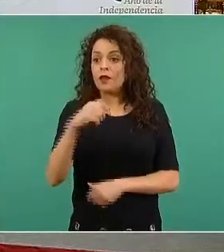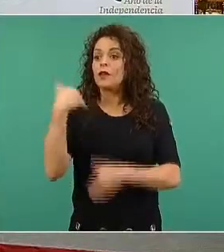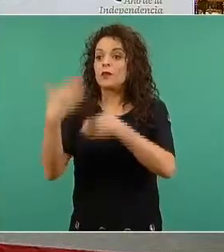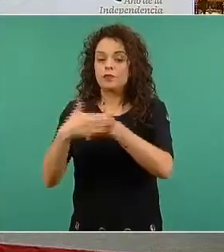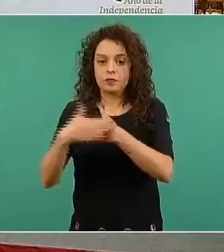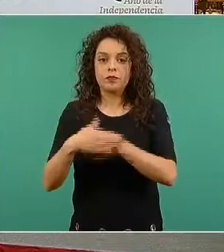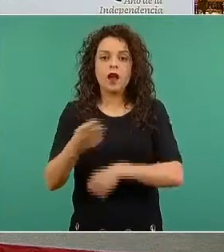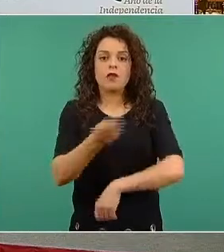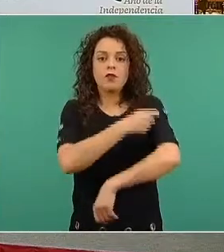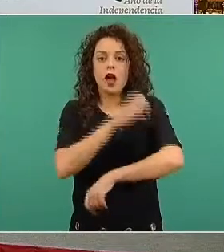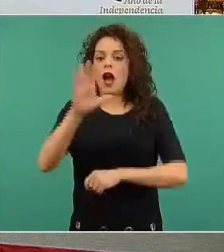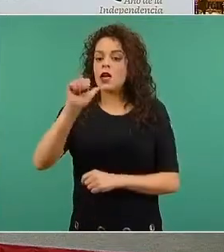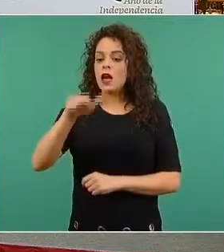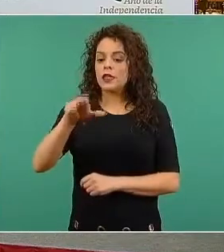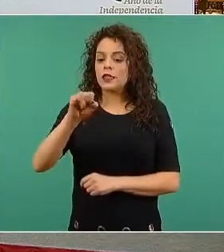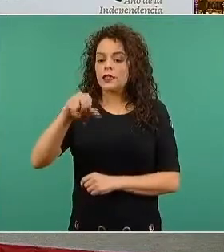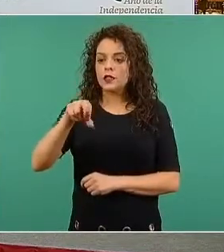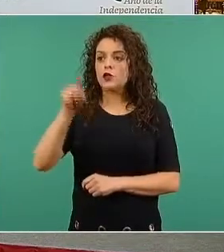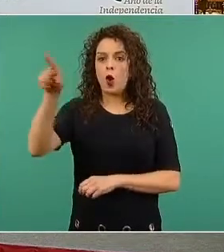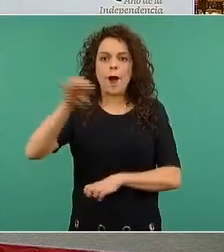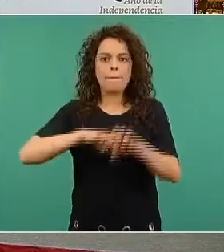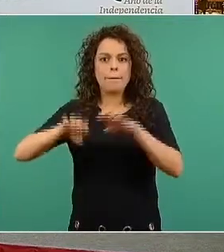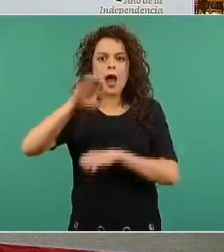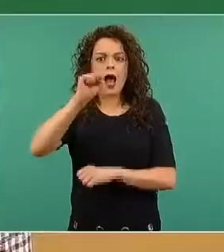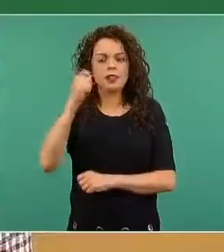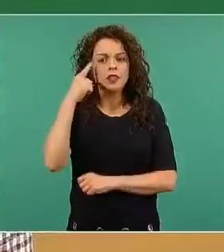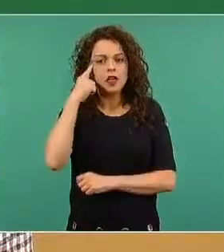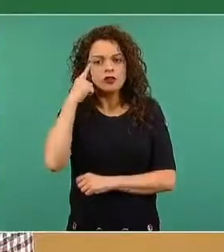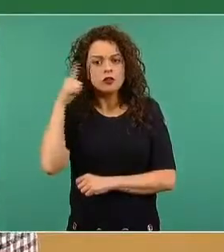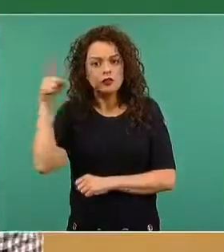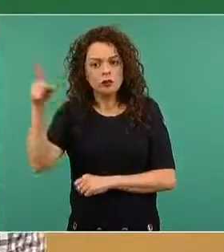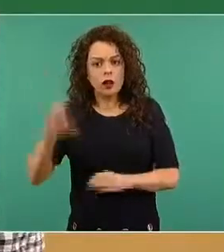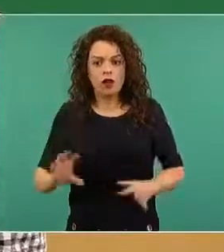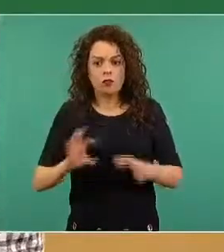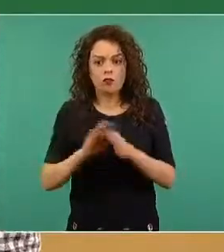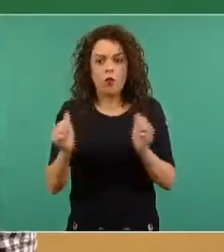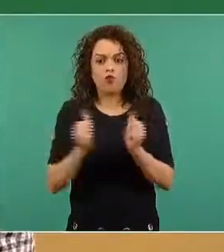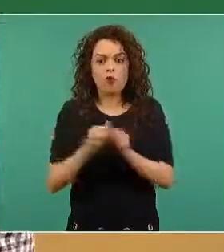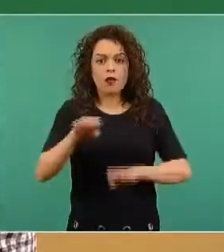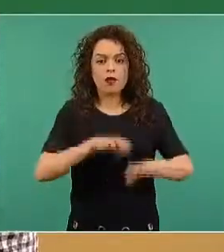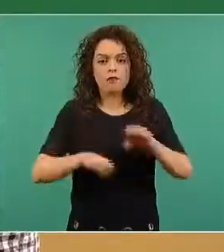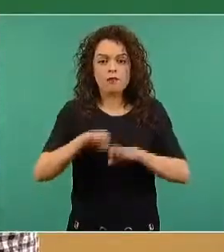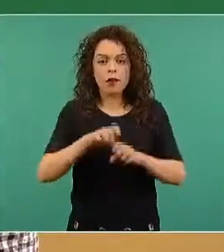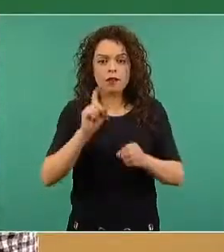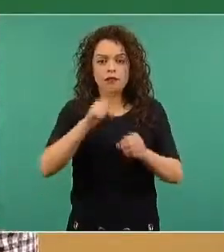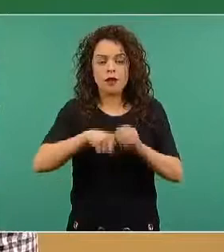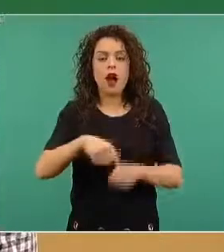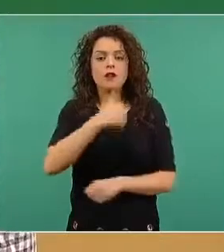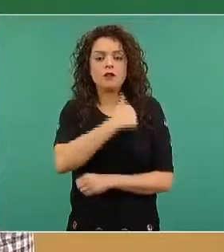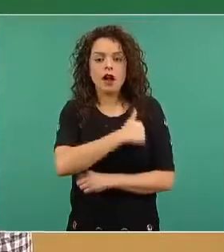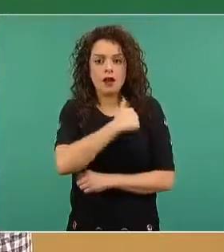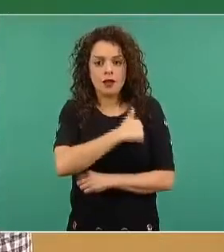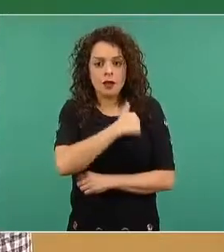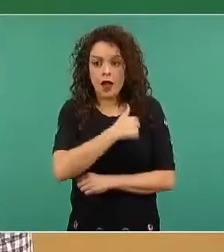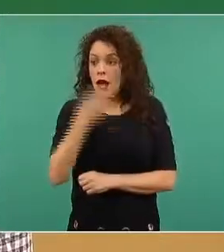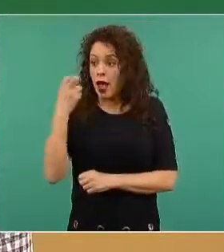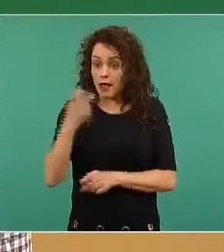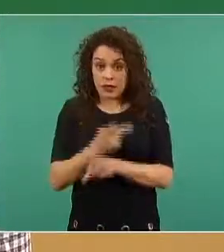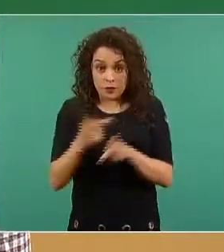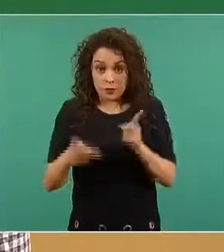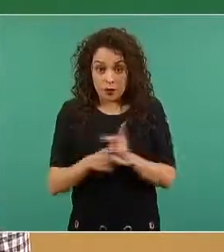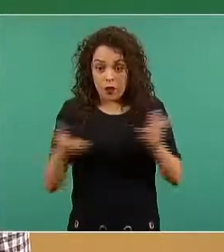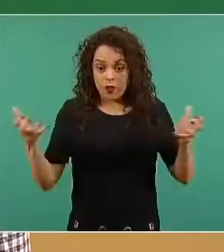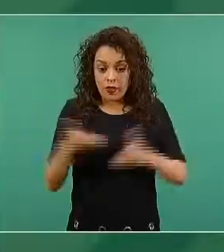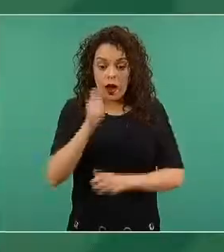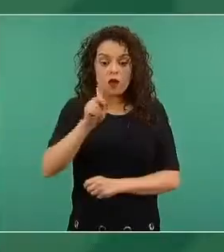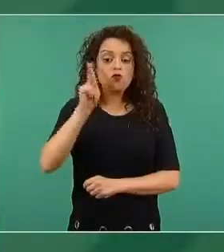CanSino, una empresa china que está asociada con una empresa canadiense. De este producto se está realizando el